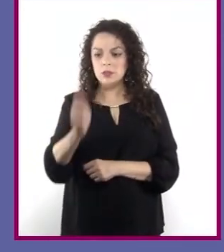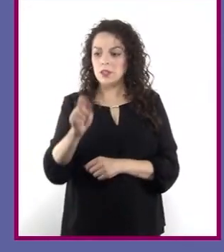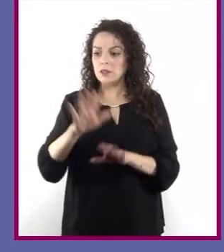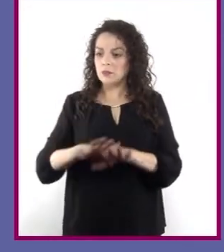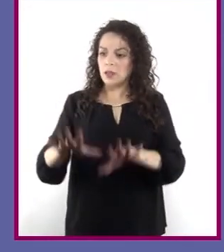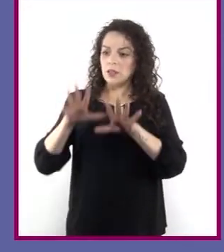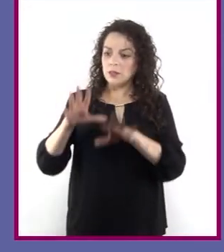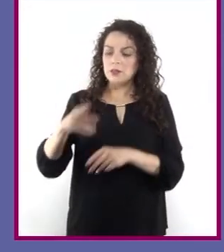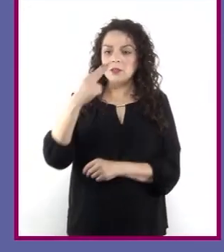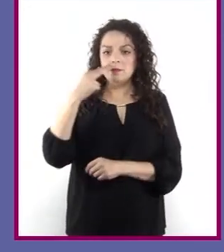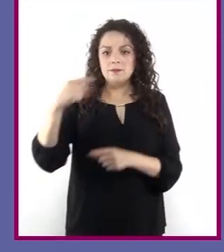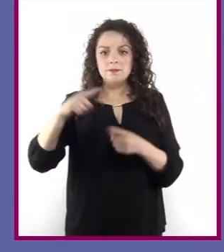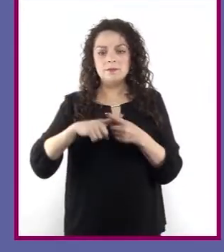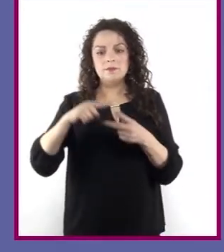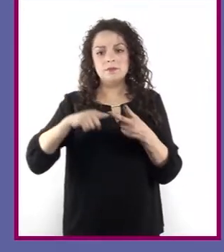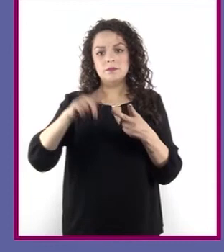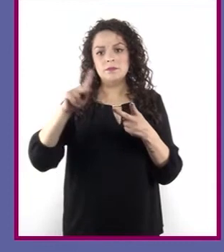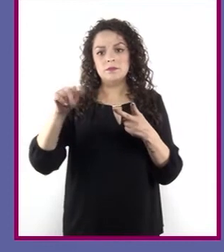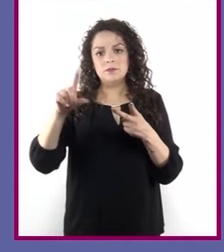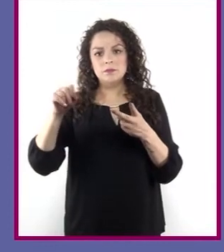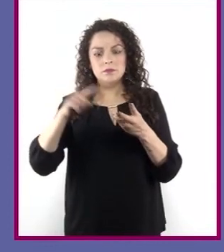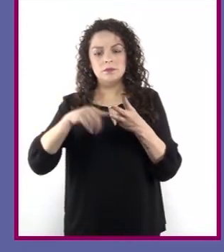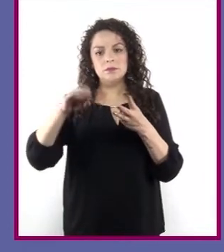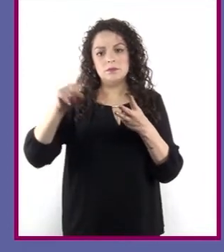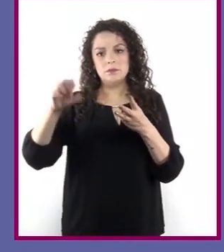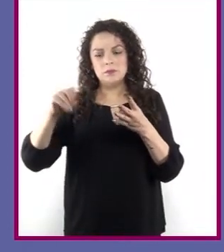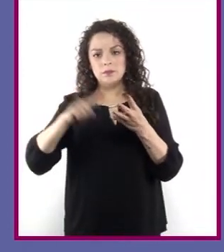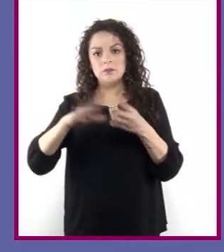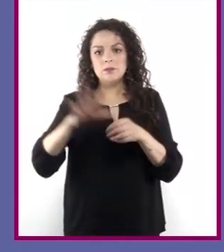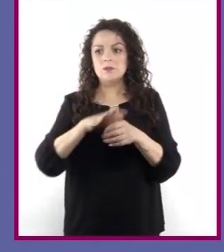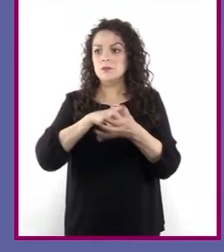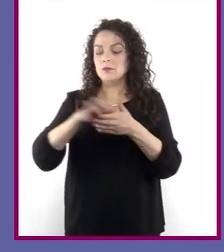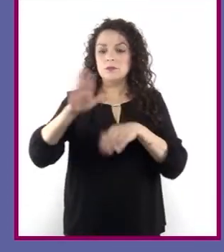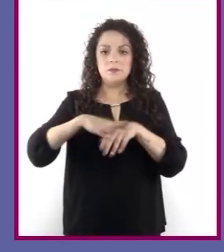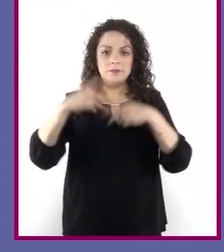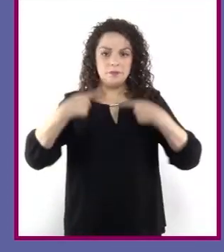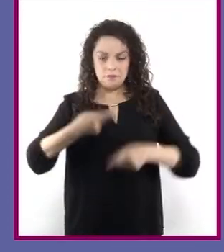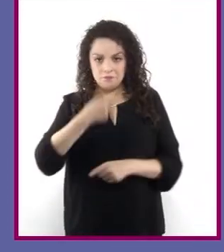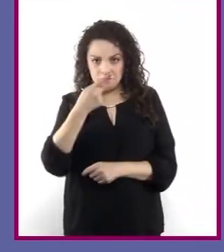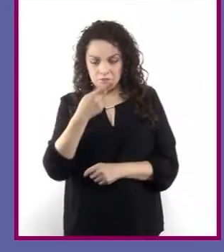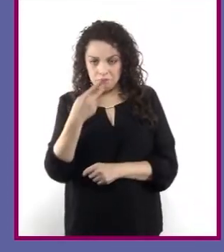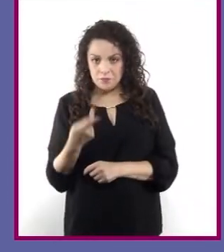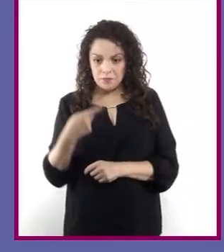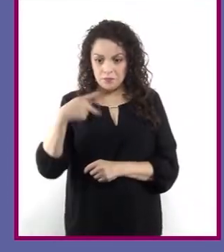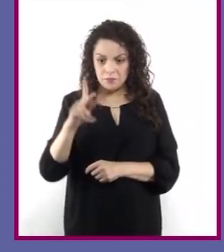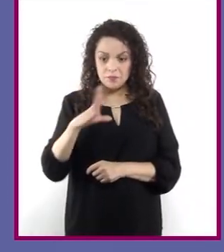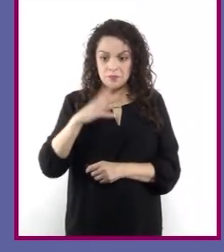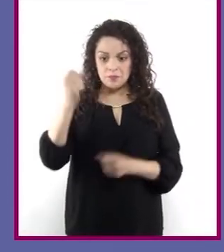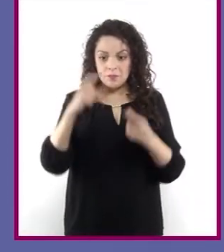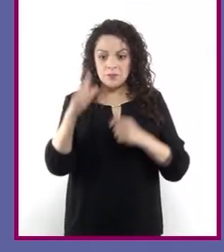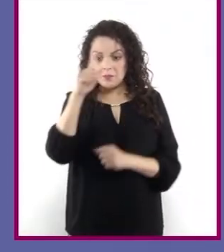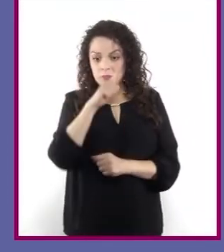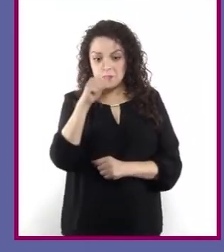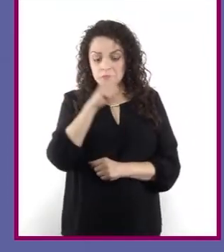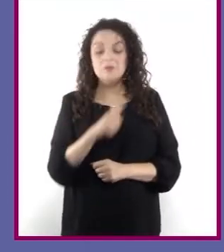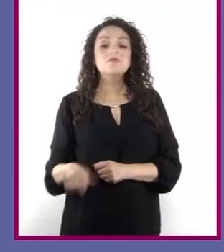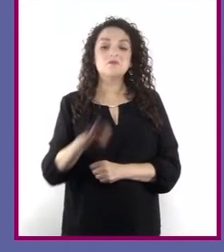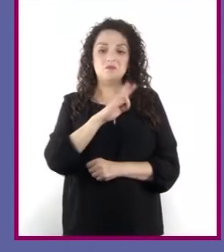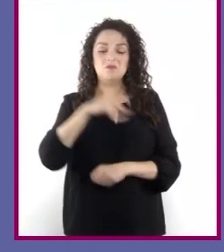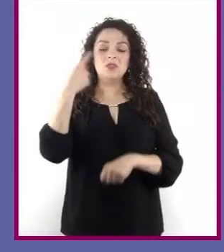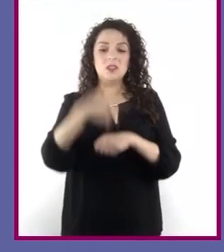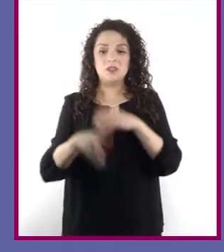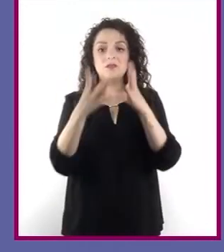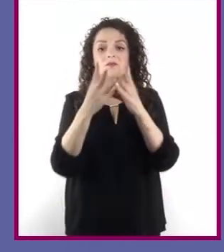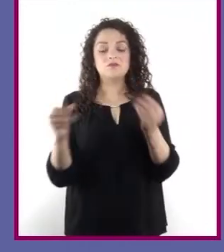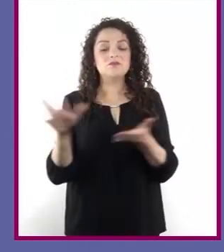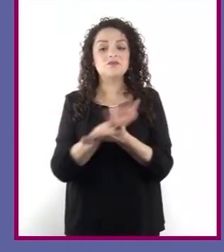mixteco, otomí, mazateco, zapoteco y mazahua, por su mayoría de hablantes. Sin embargo, hay lenguas que se encuentran en peligro de desaparecer